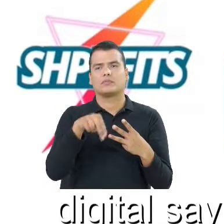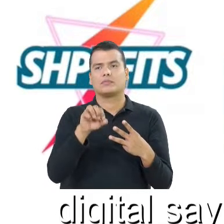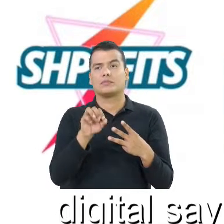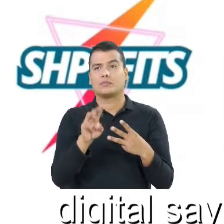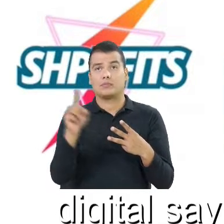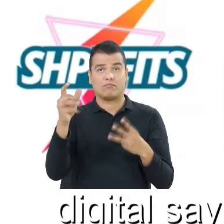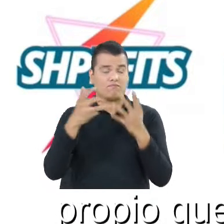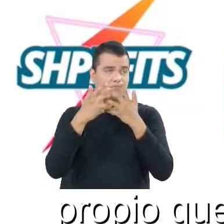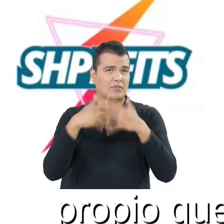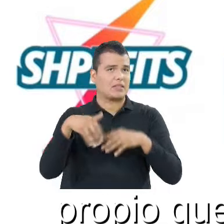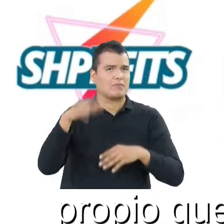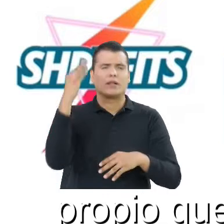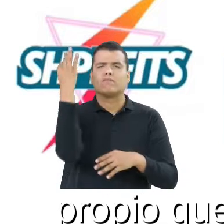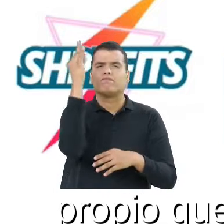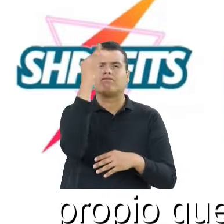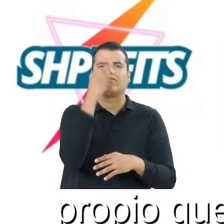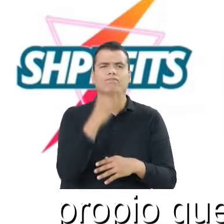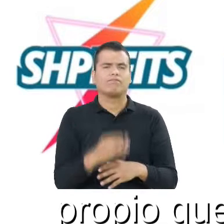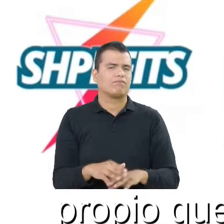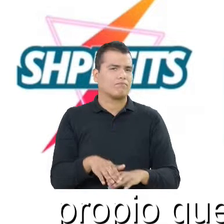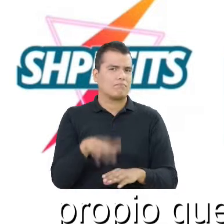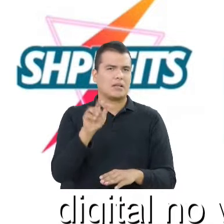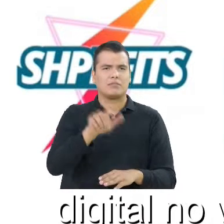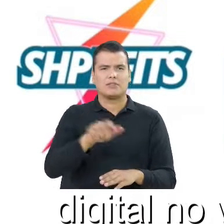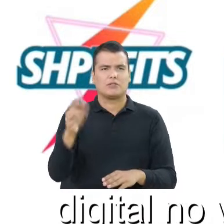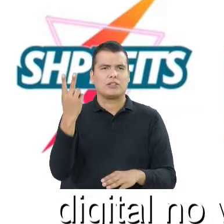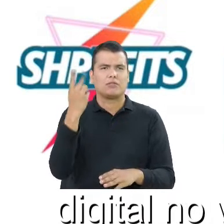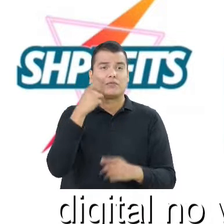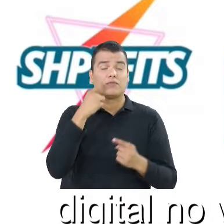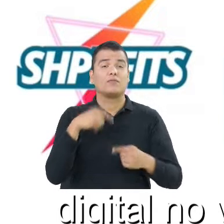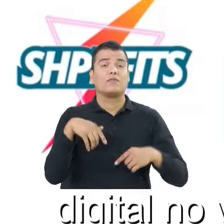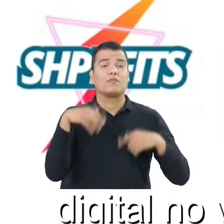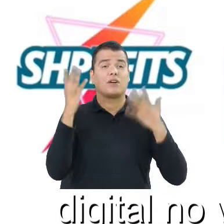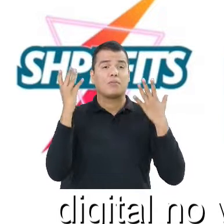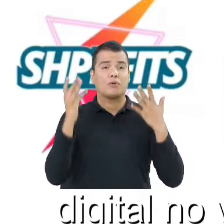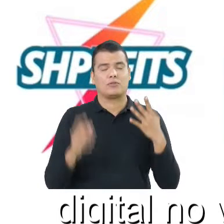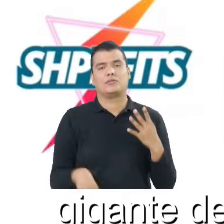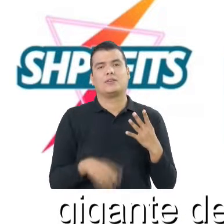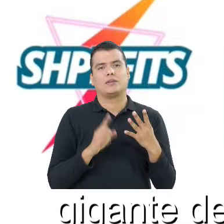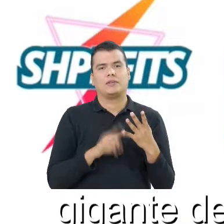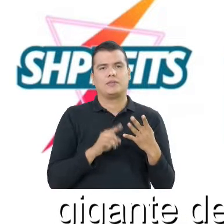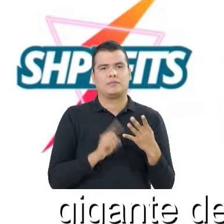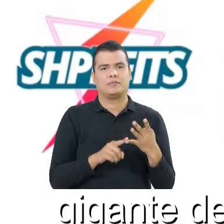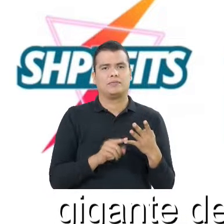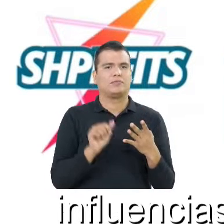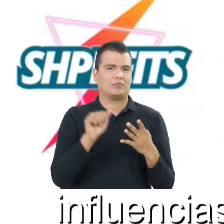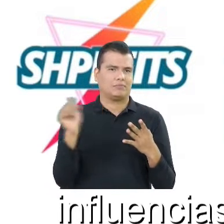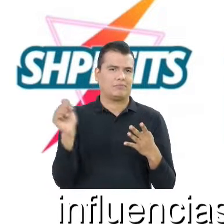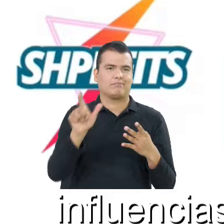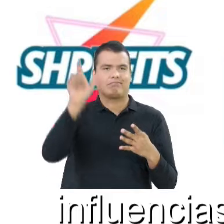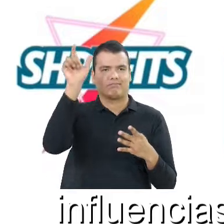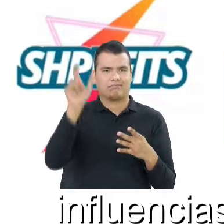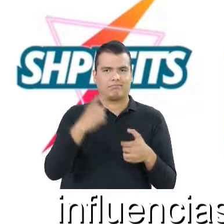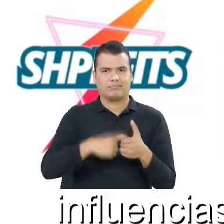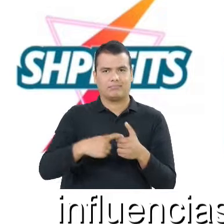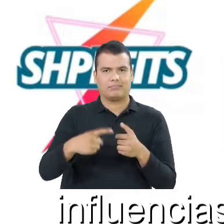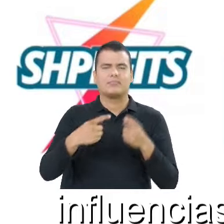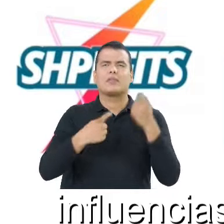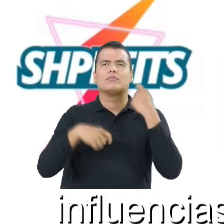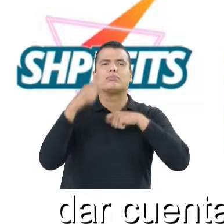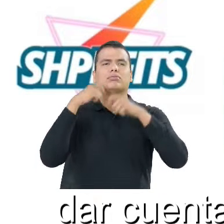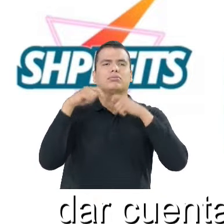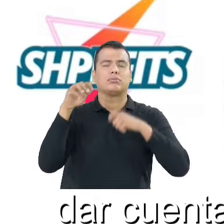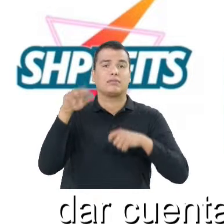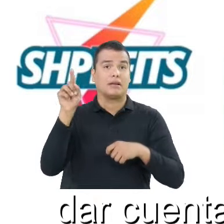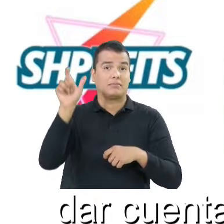empresa gigante de cosmético con un par de influencers que si los buscan se van a dar cuenta. Y Aaron Chang, pues otro de nuestros clientes que es una de las